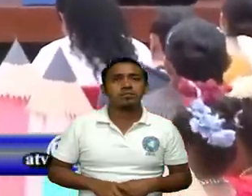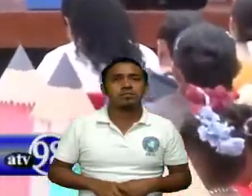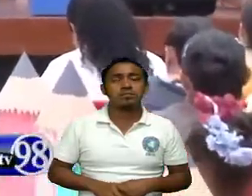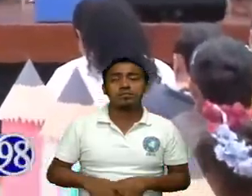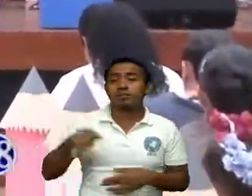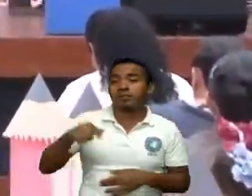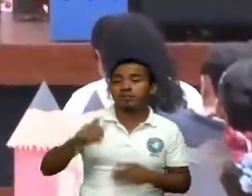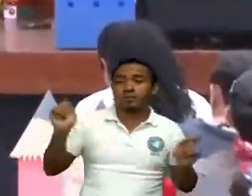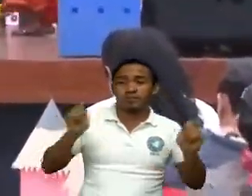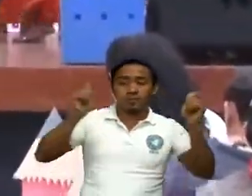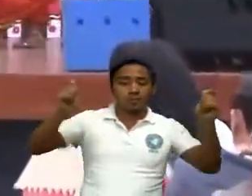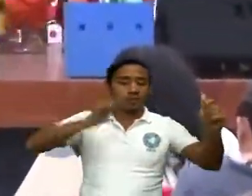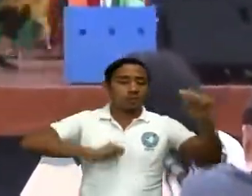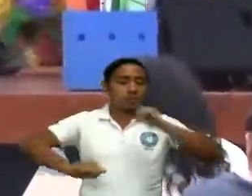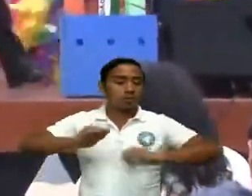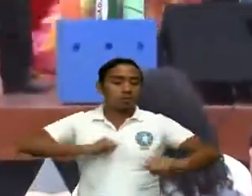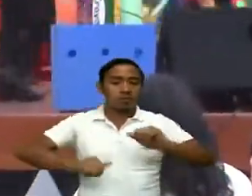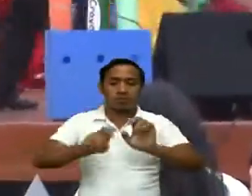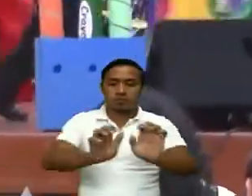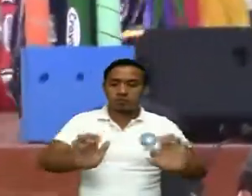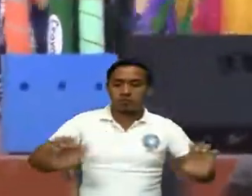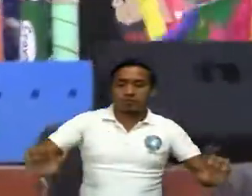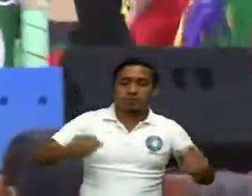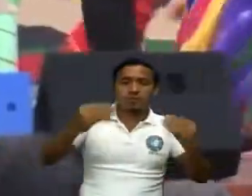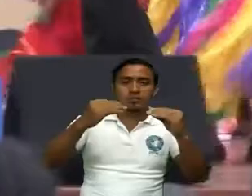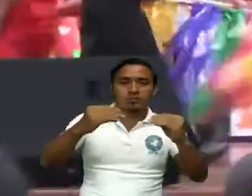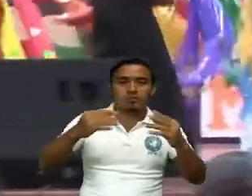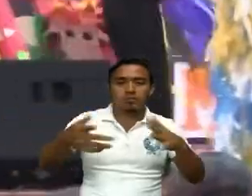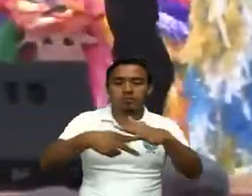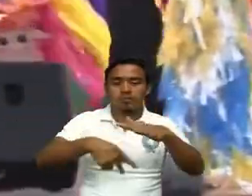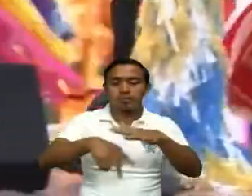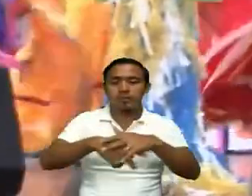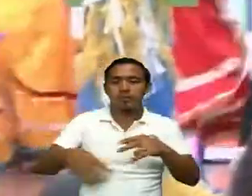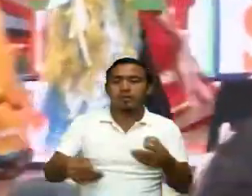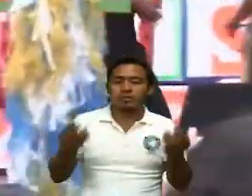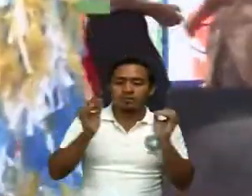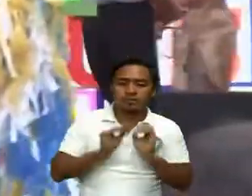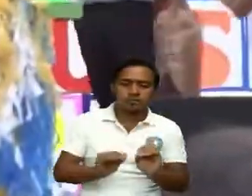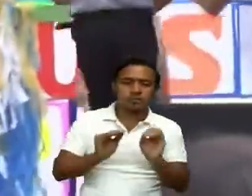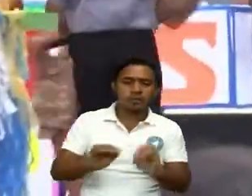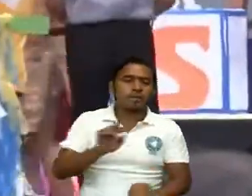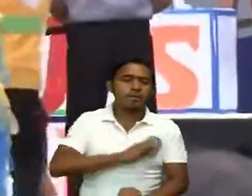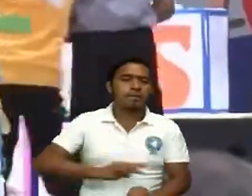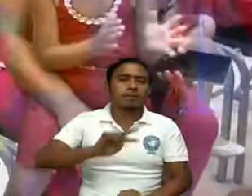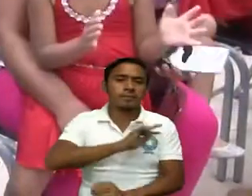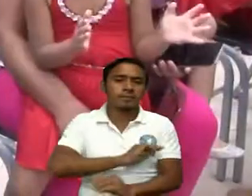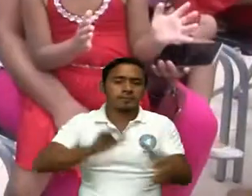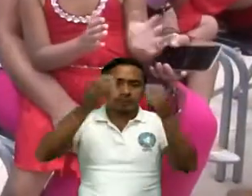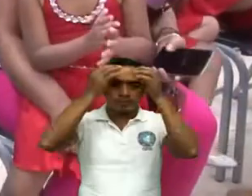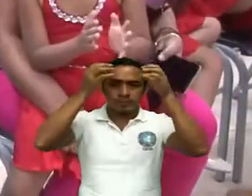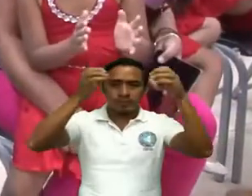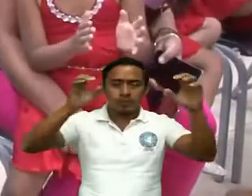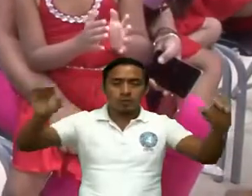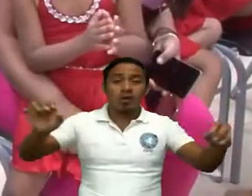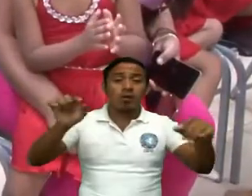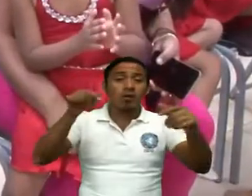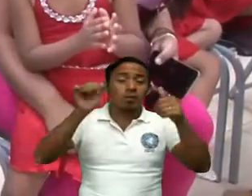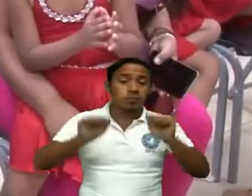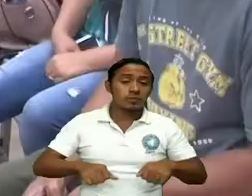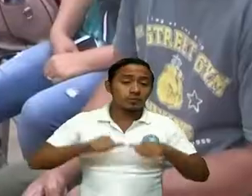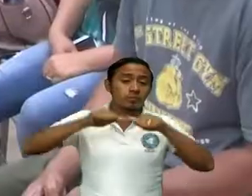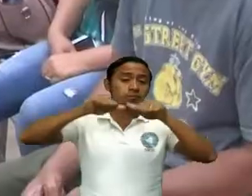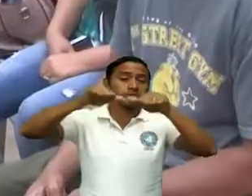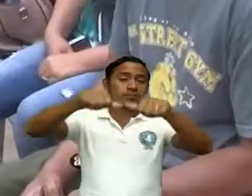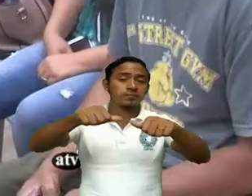Con este festival artístico, a estos pequeños de la educación preescolar se les inculca los valores culturales para que permanezcan